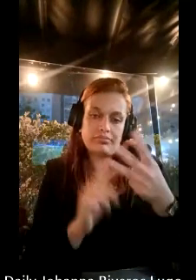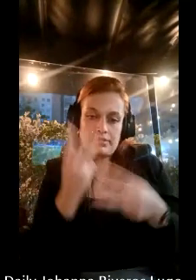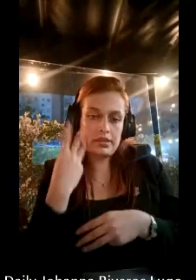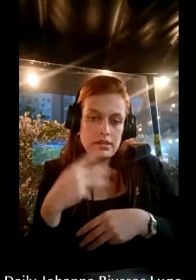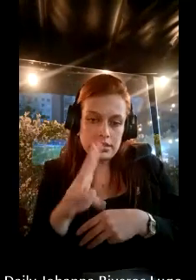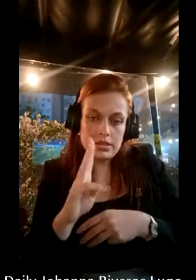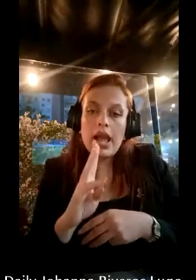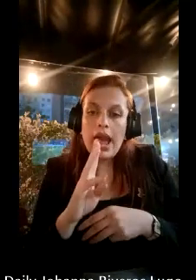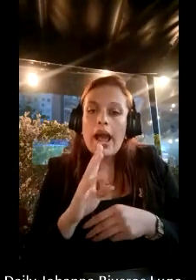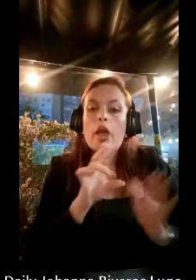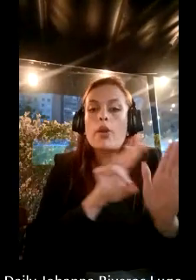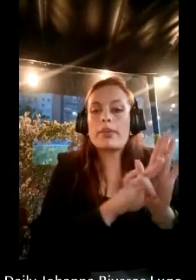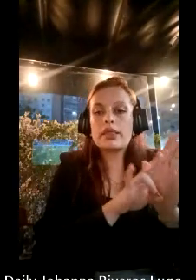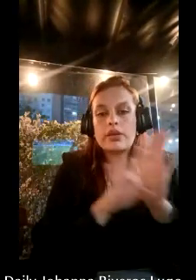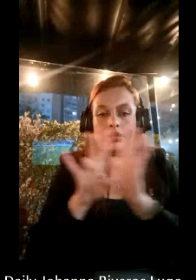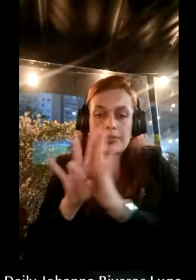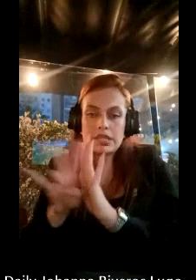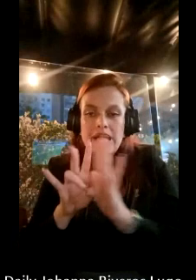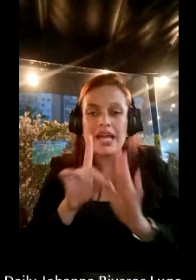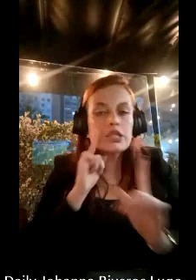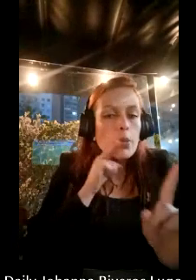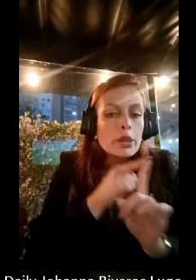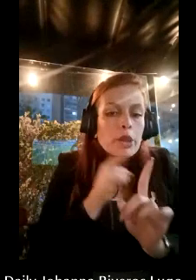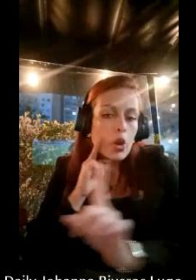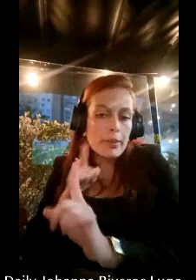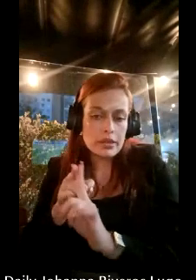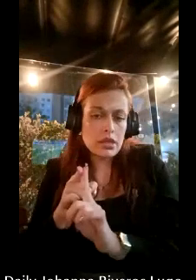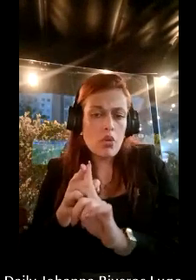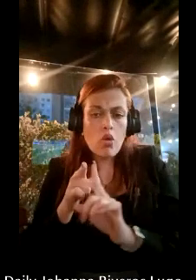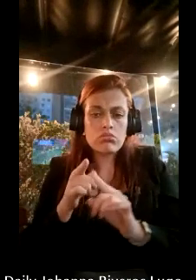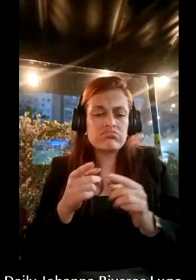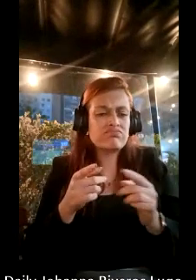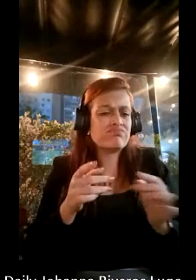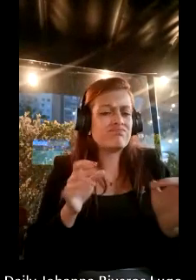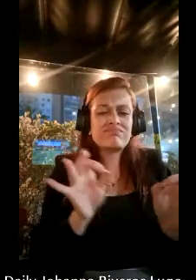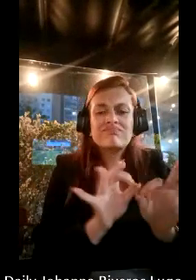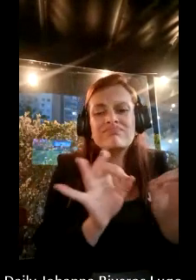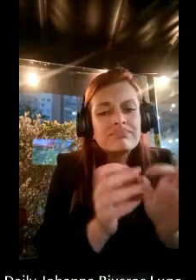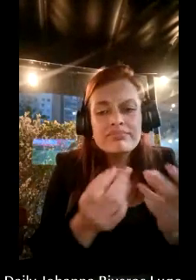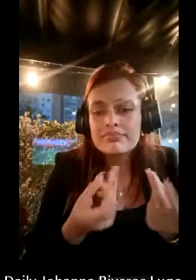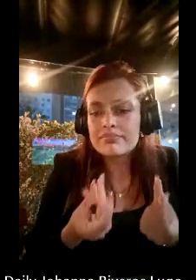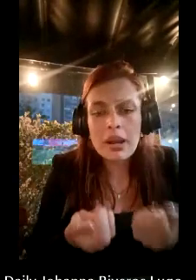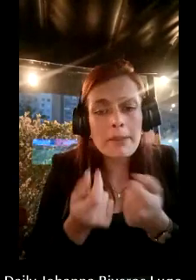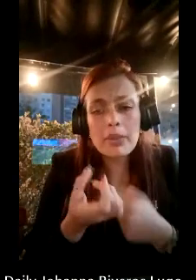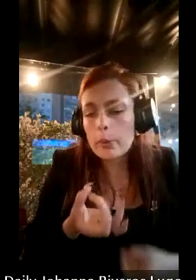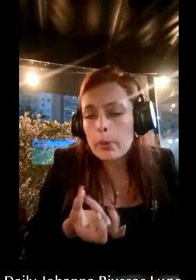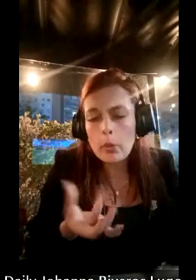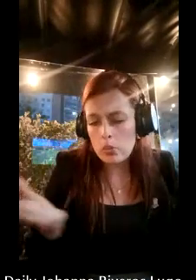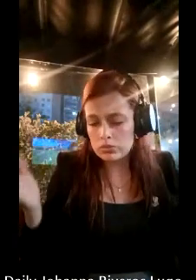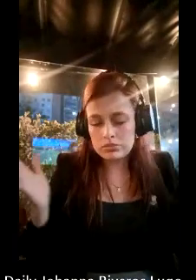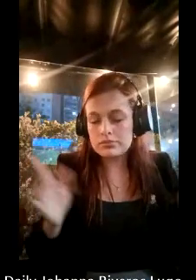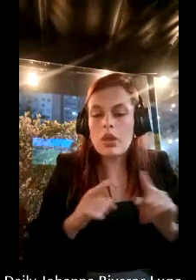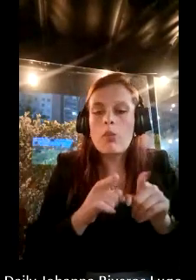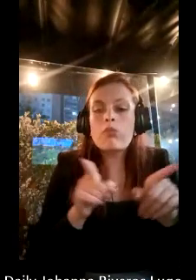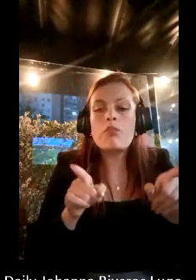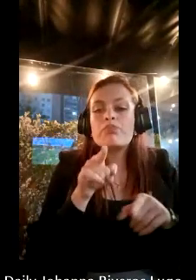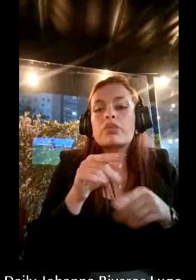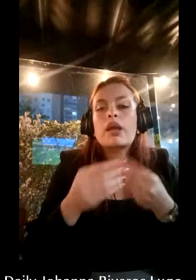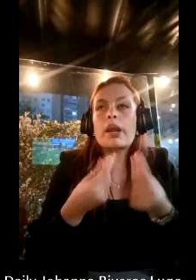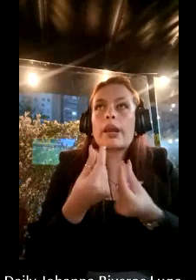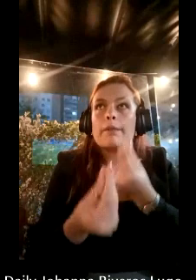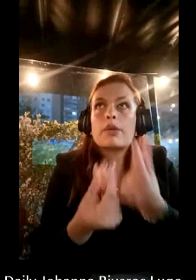aprendizaje que son muy sencillos, pues para que ustedes logren llevarlos a cabo, realizarlos y tenerlos para